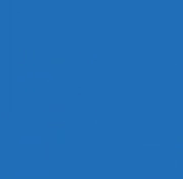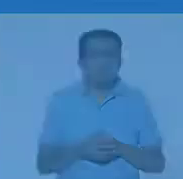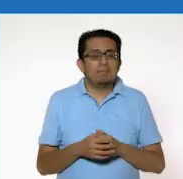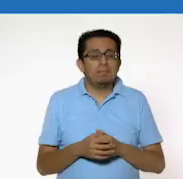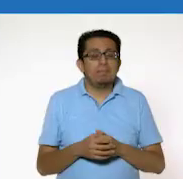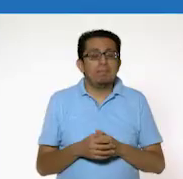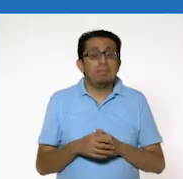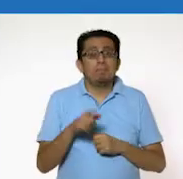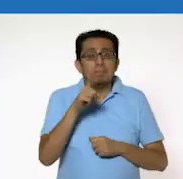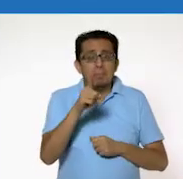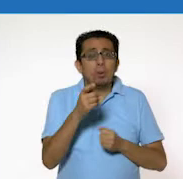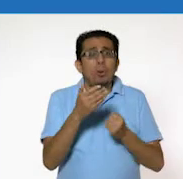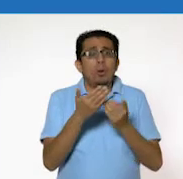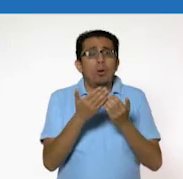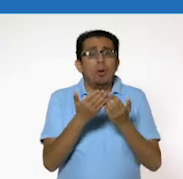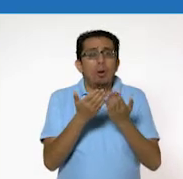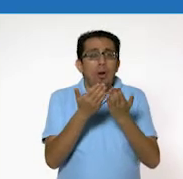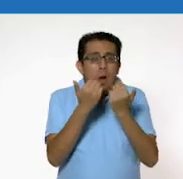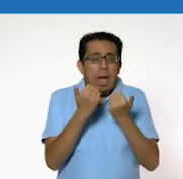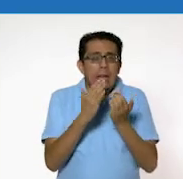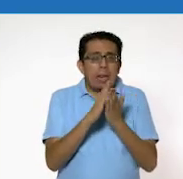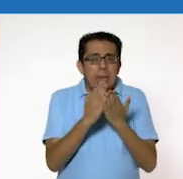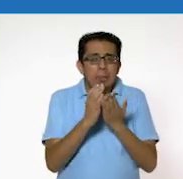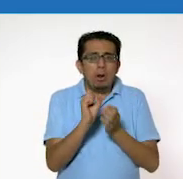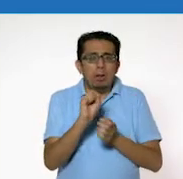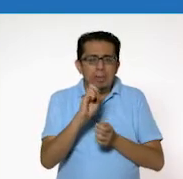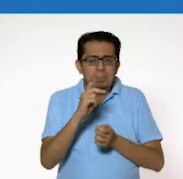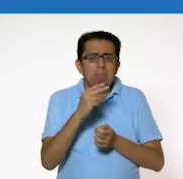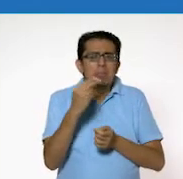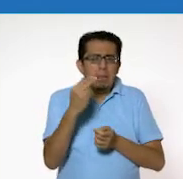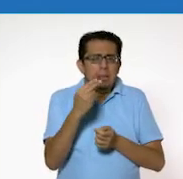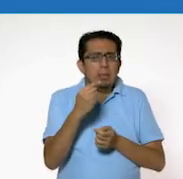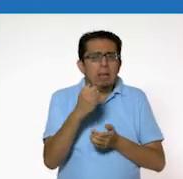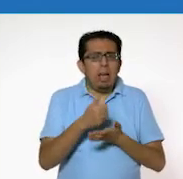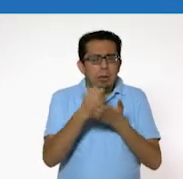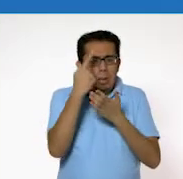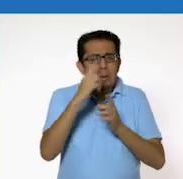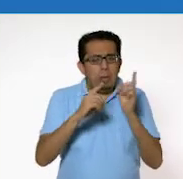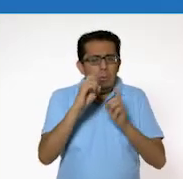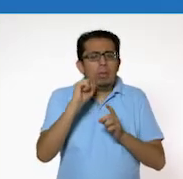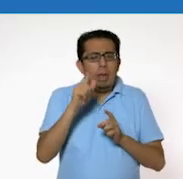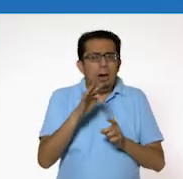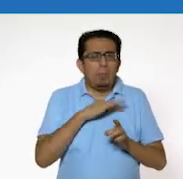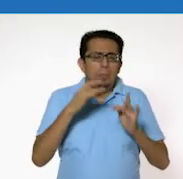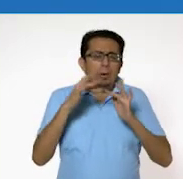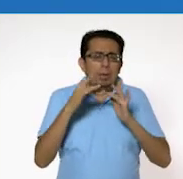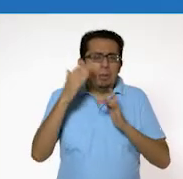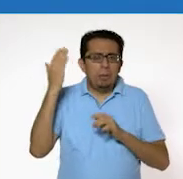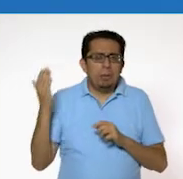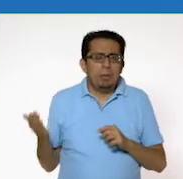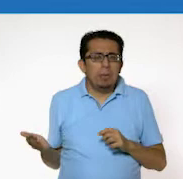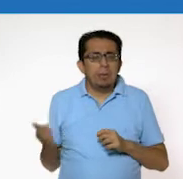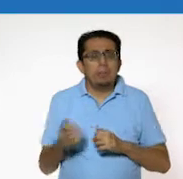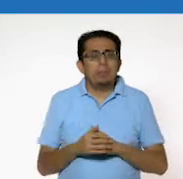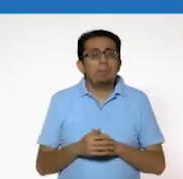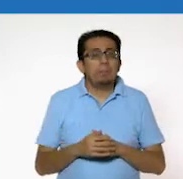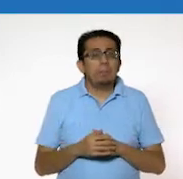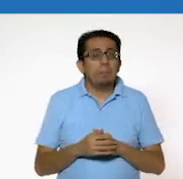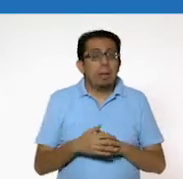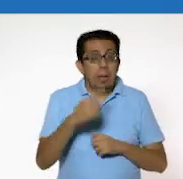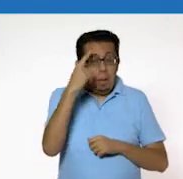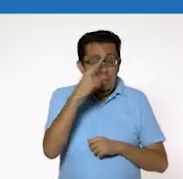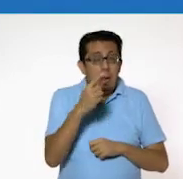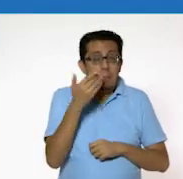Si no tienes el libro de texto o necesitas ayuda para resolver tus dudas, contáctanos. Para